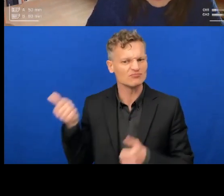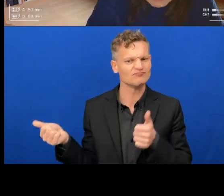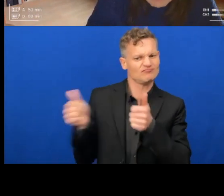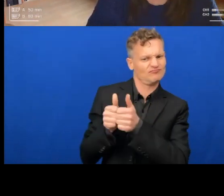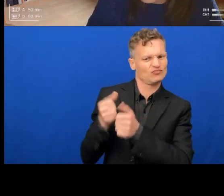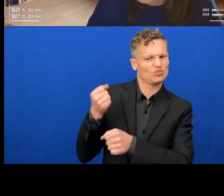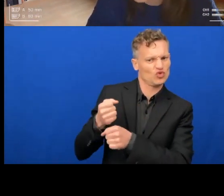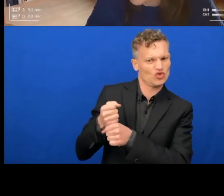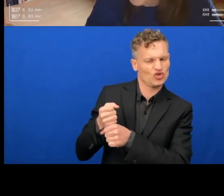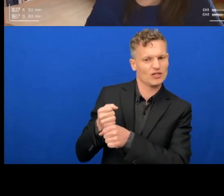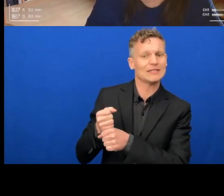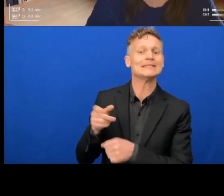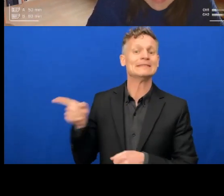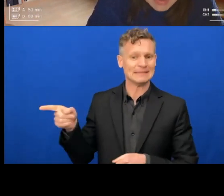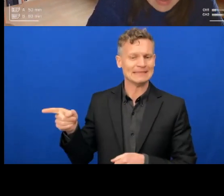de la universidad